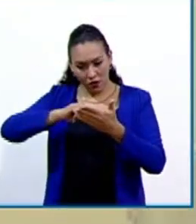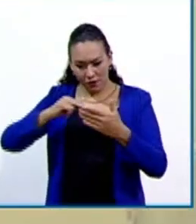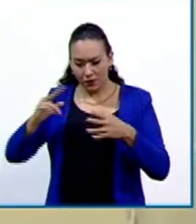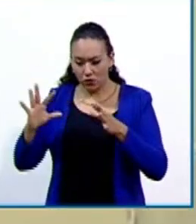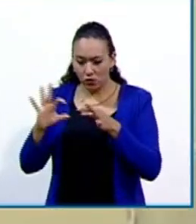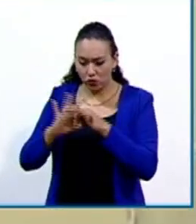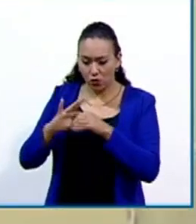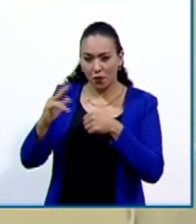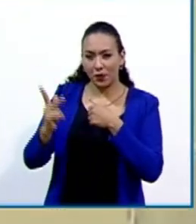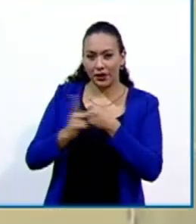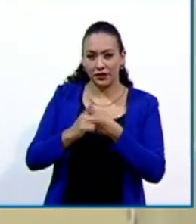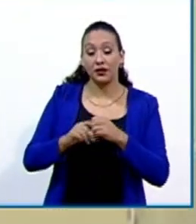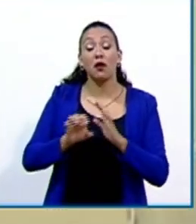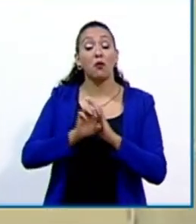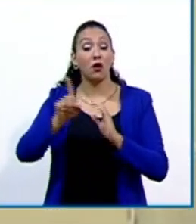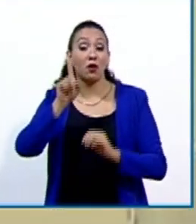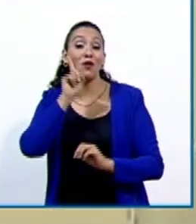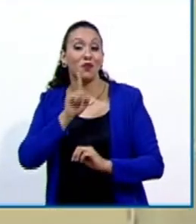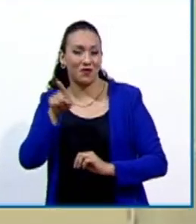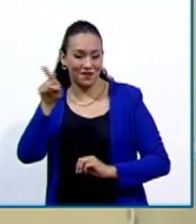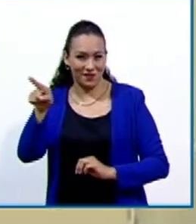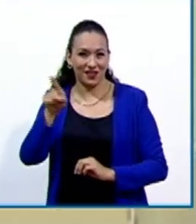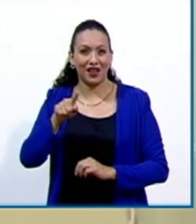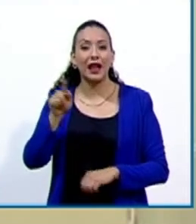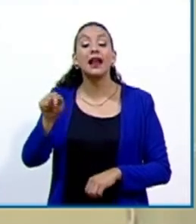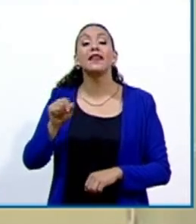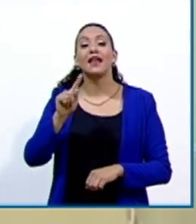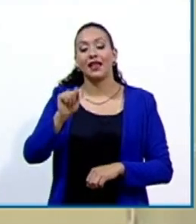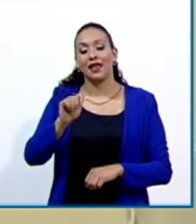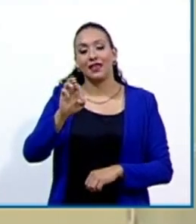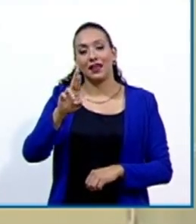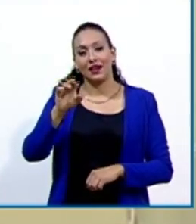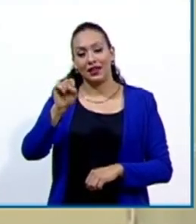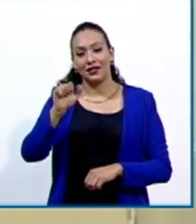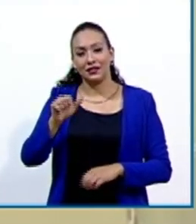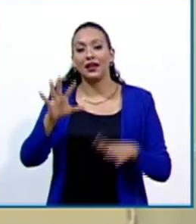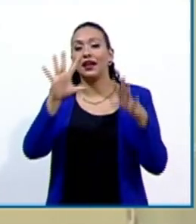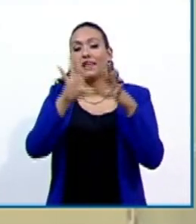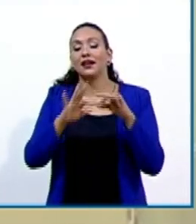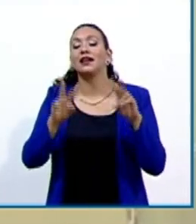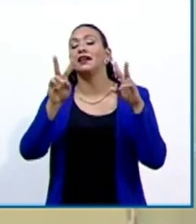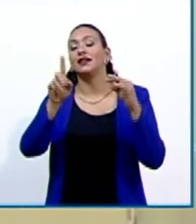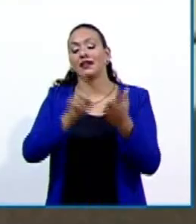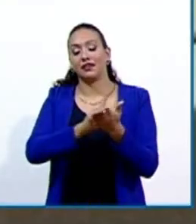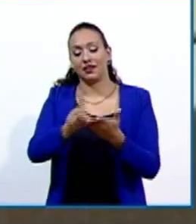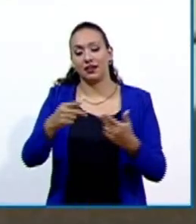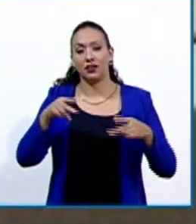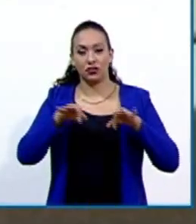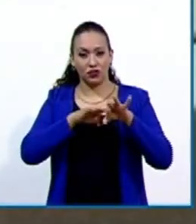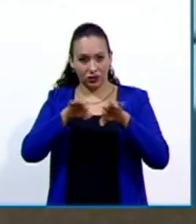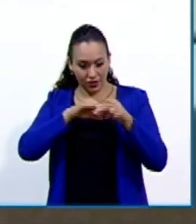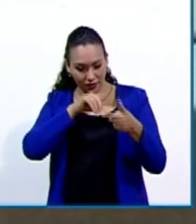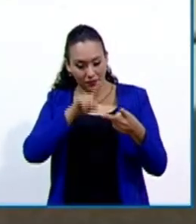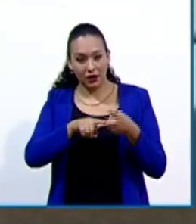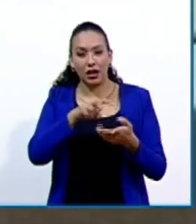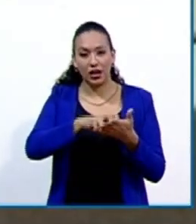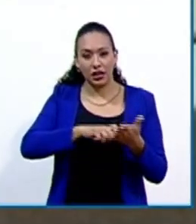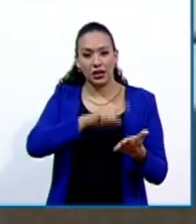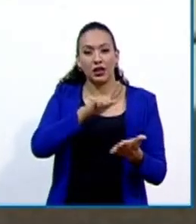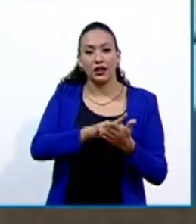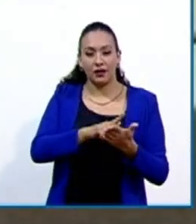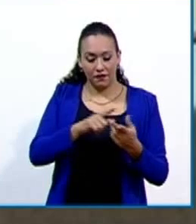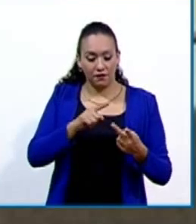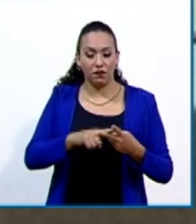Aires, Teresa Lobato, al participar en el Seminario Permanente sobre Derecho al Trabajo y Reforma Laboral, organizado por la